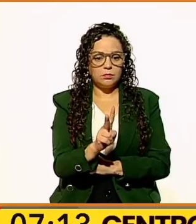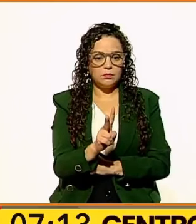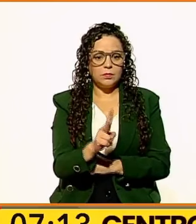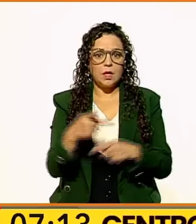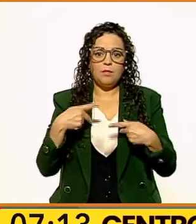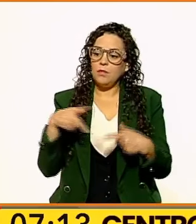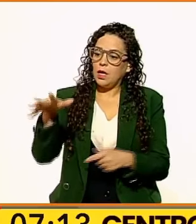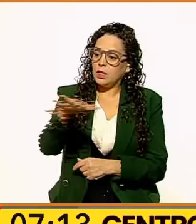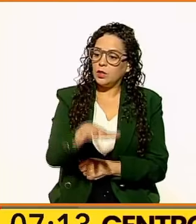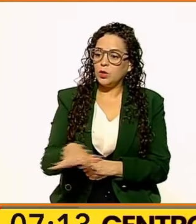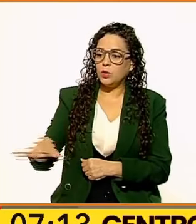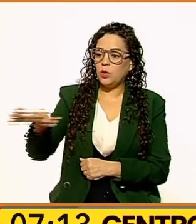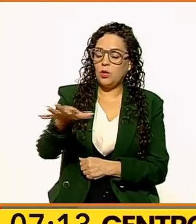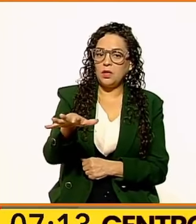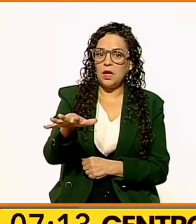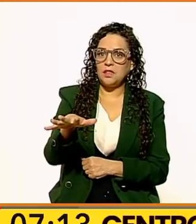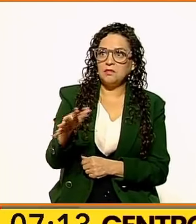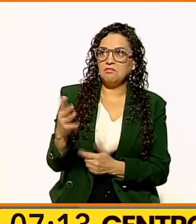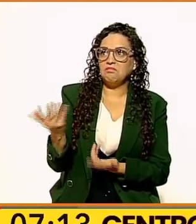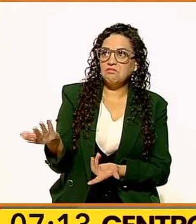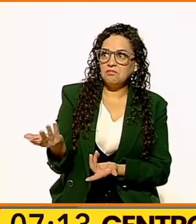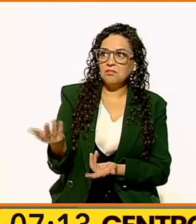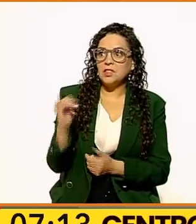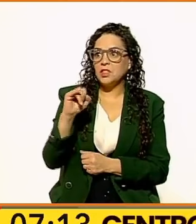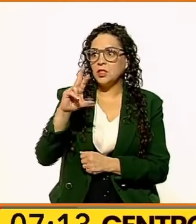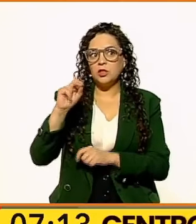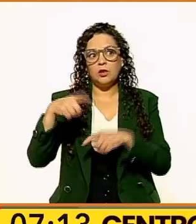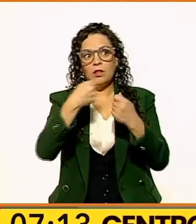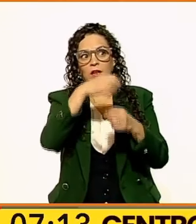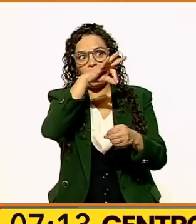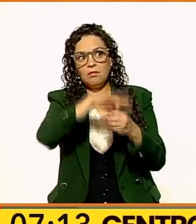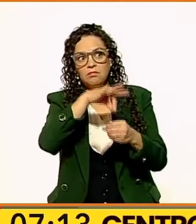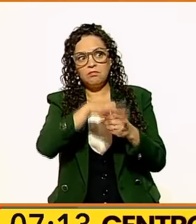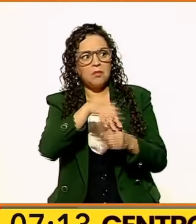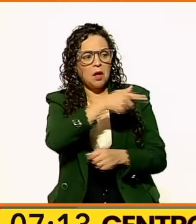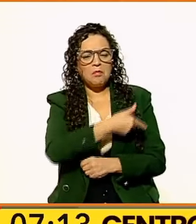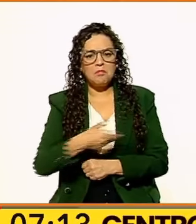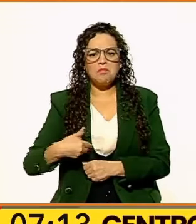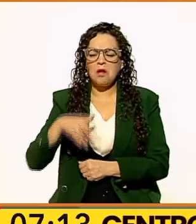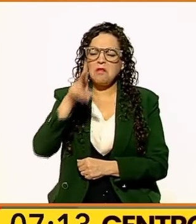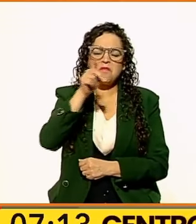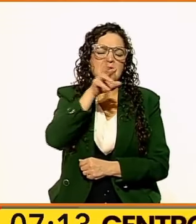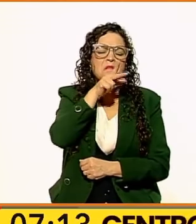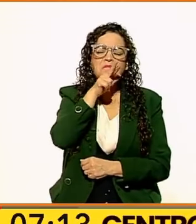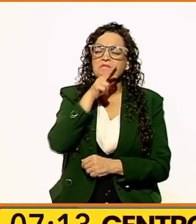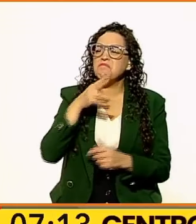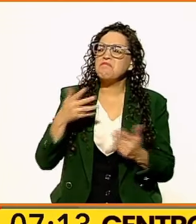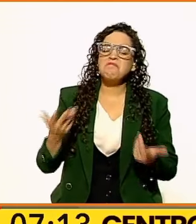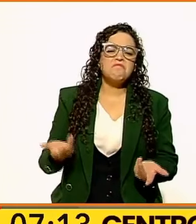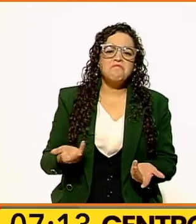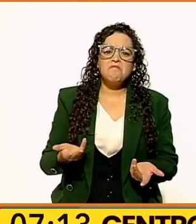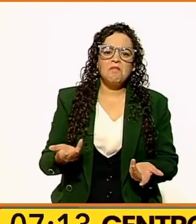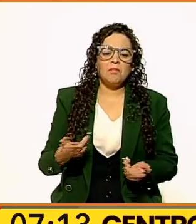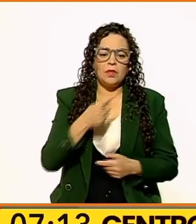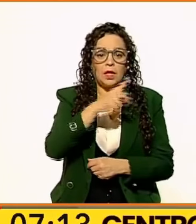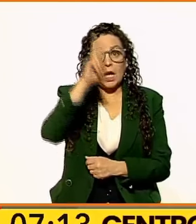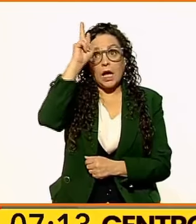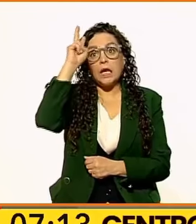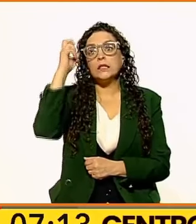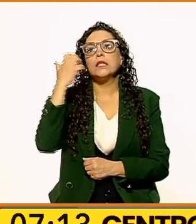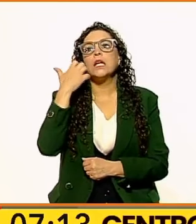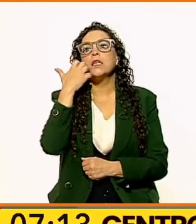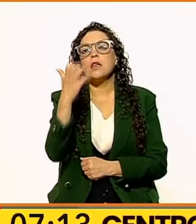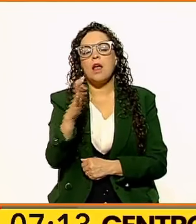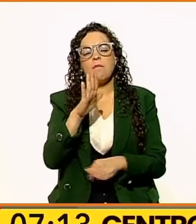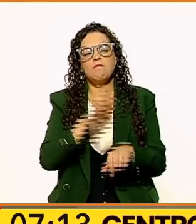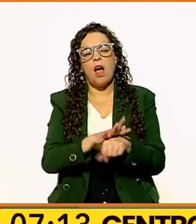pues parecería que no preocupa a un presidente que asegura que quiere tener el ejército soñado para su país y que está destinando